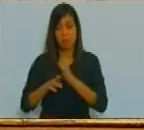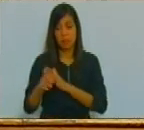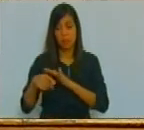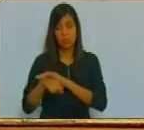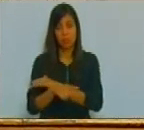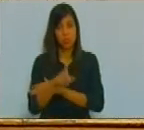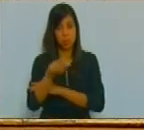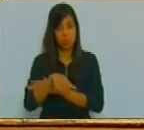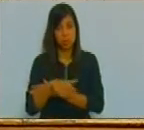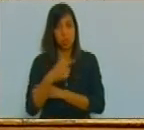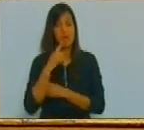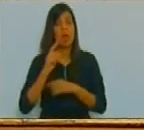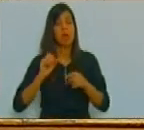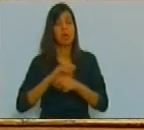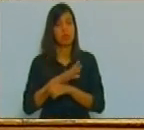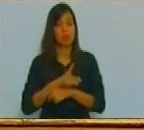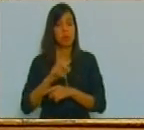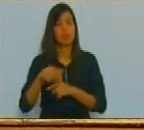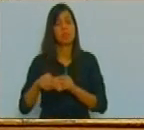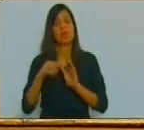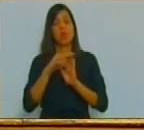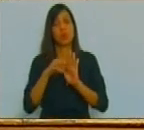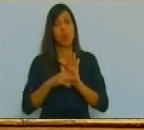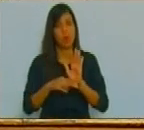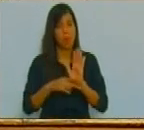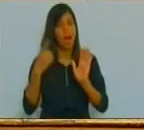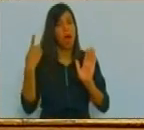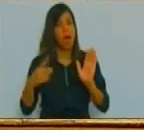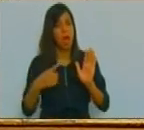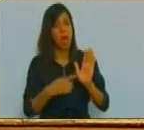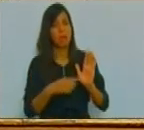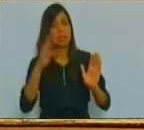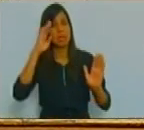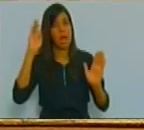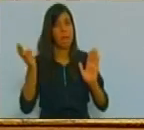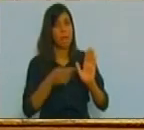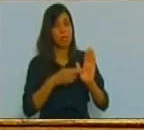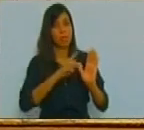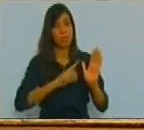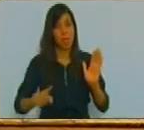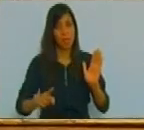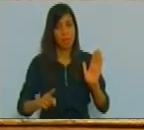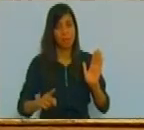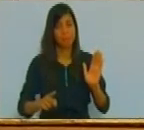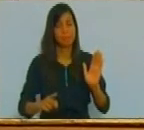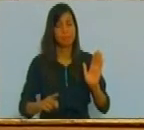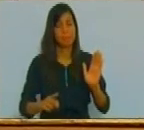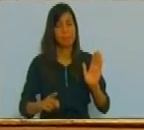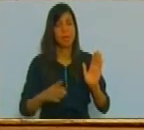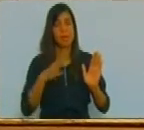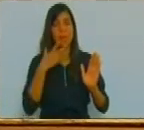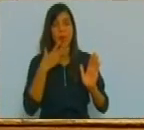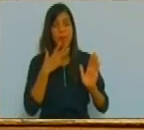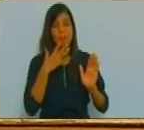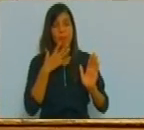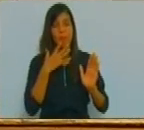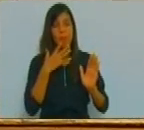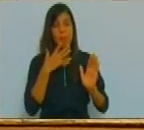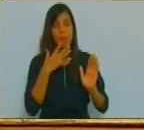le debe recordar que hay medidas de acompañamiento que deben ser respetadas entre ellos la prohibición